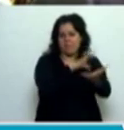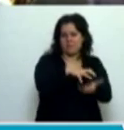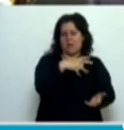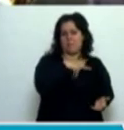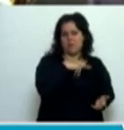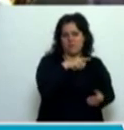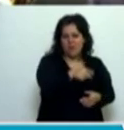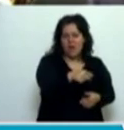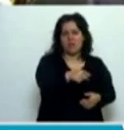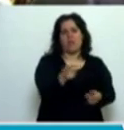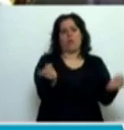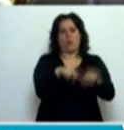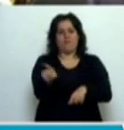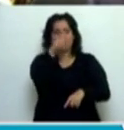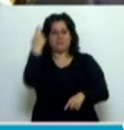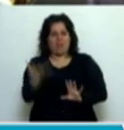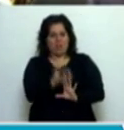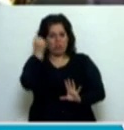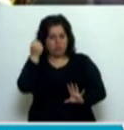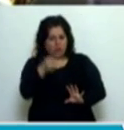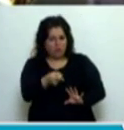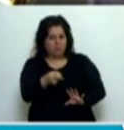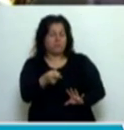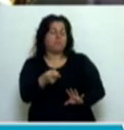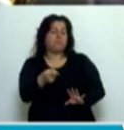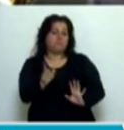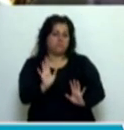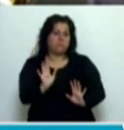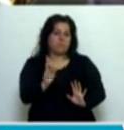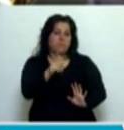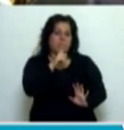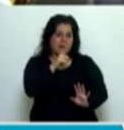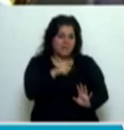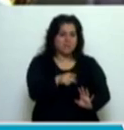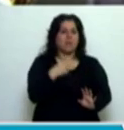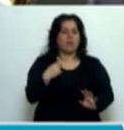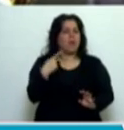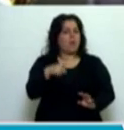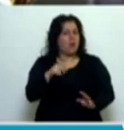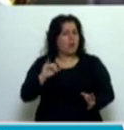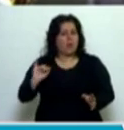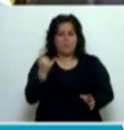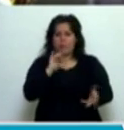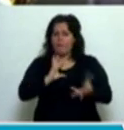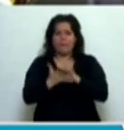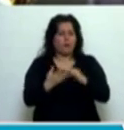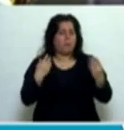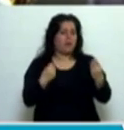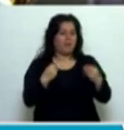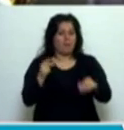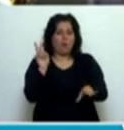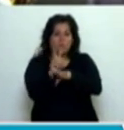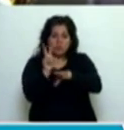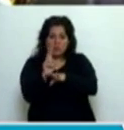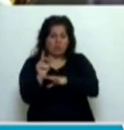mundo extremadamente complicado. Me parece que la mejor forma de proteger esos activos